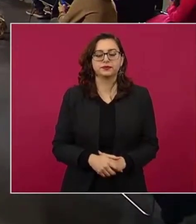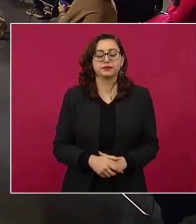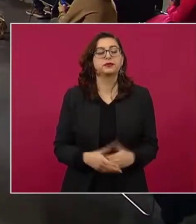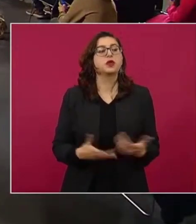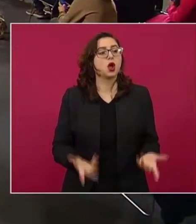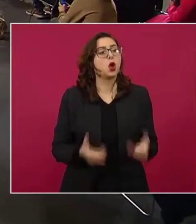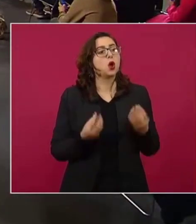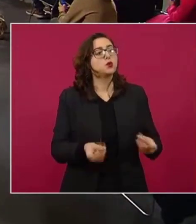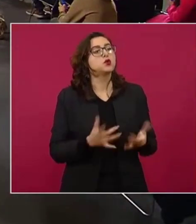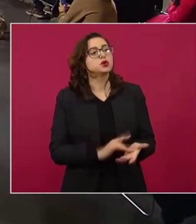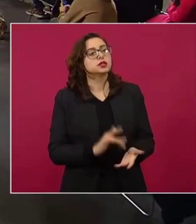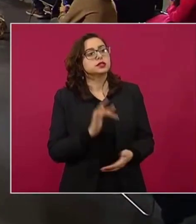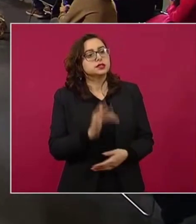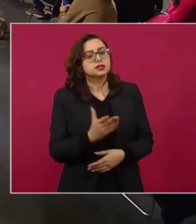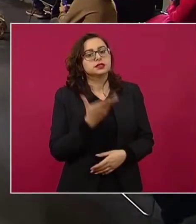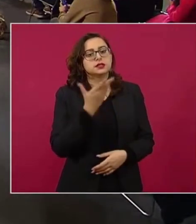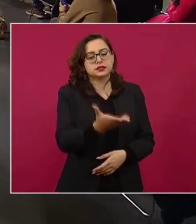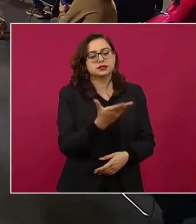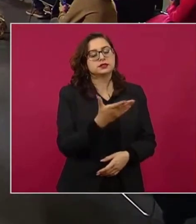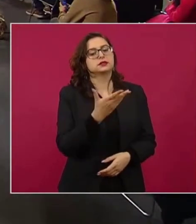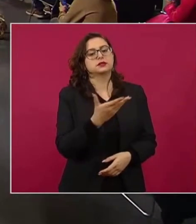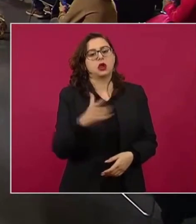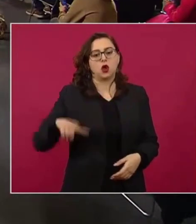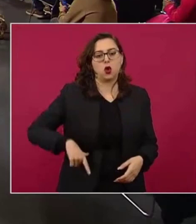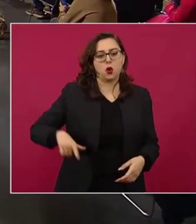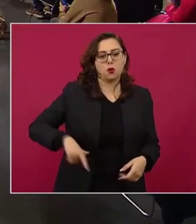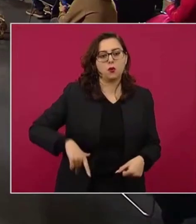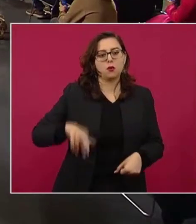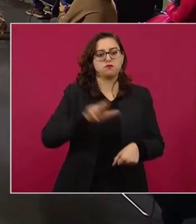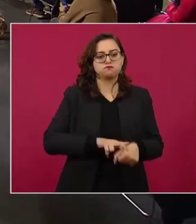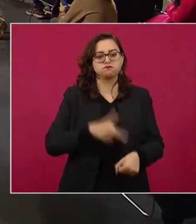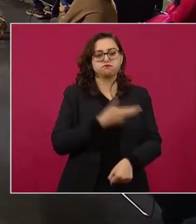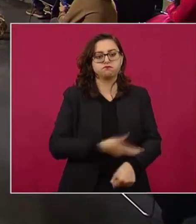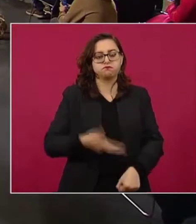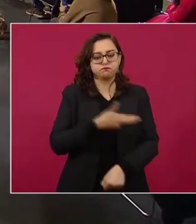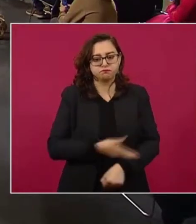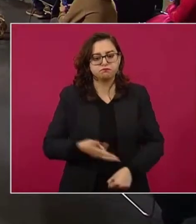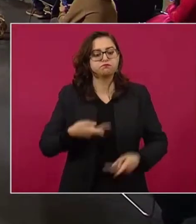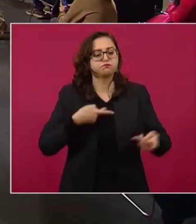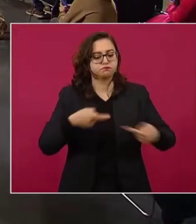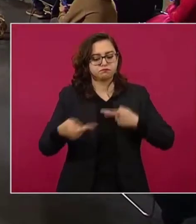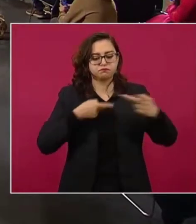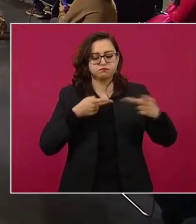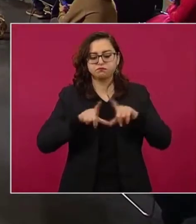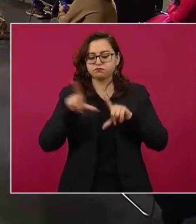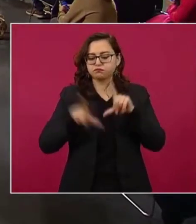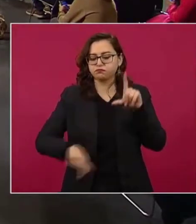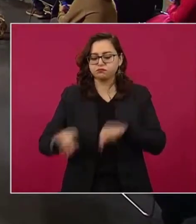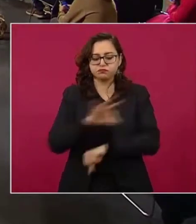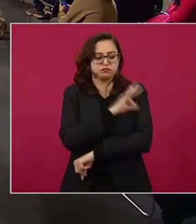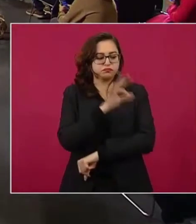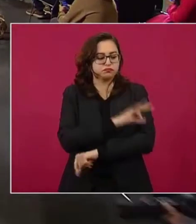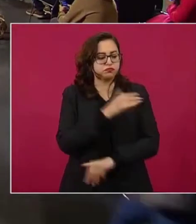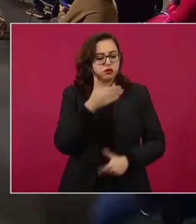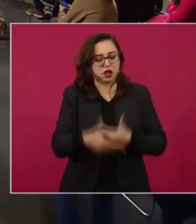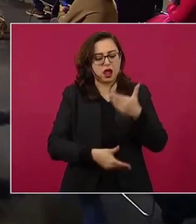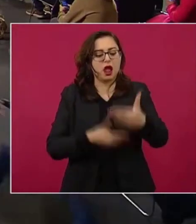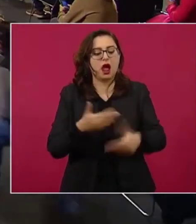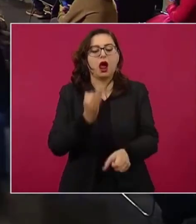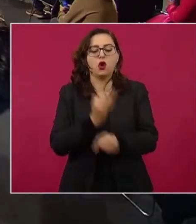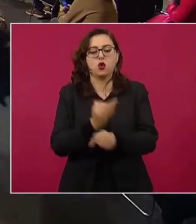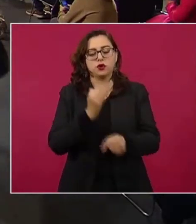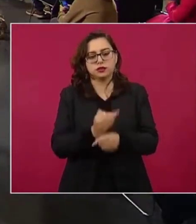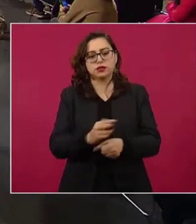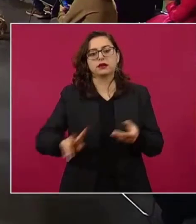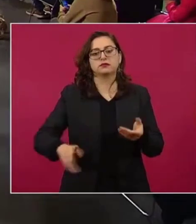la cooperación la colaboración la disposición para que avance el plan nacional de vacunación ahora específicamente